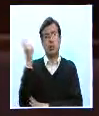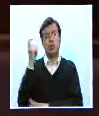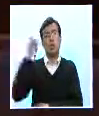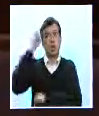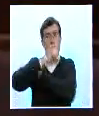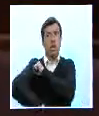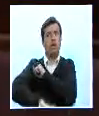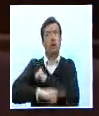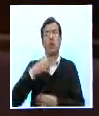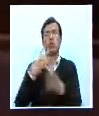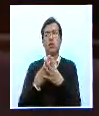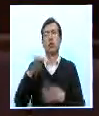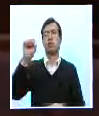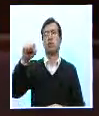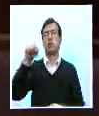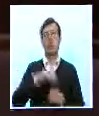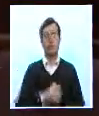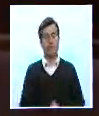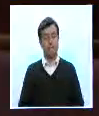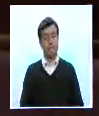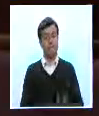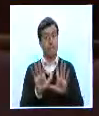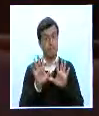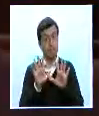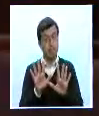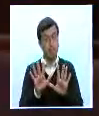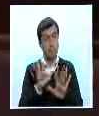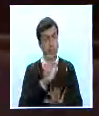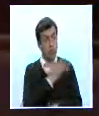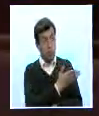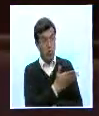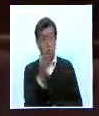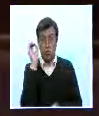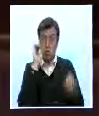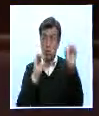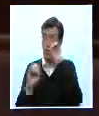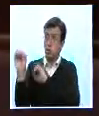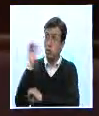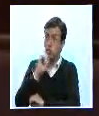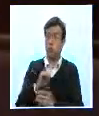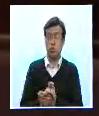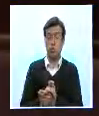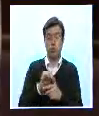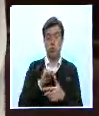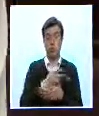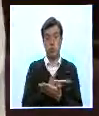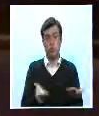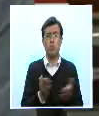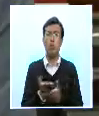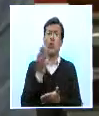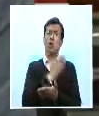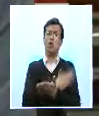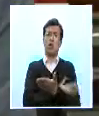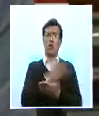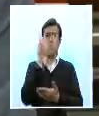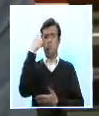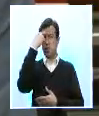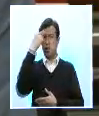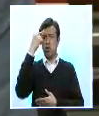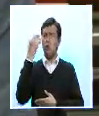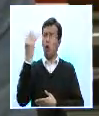sanciones de privación de libertad ahora bien tenemos esas observaciones pero también tenemos otras de observación al proyecto original del ejecutivo establecía